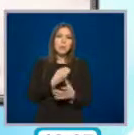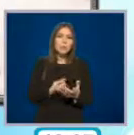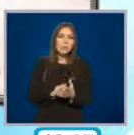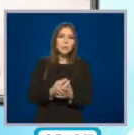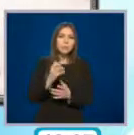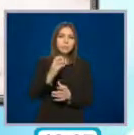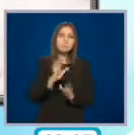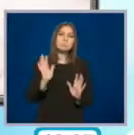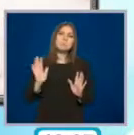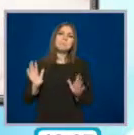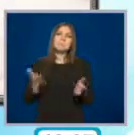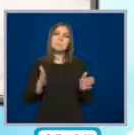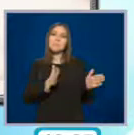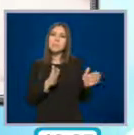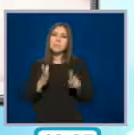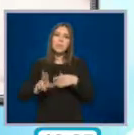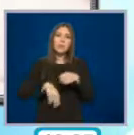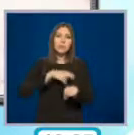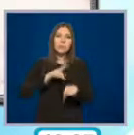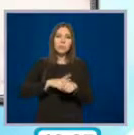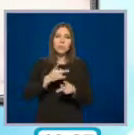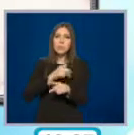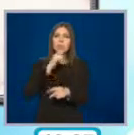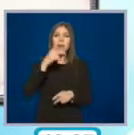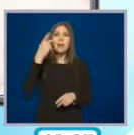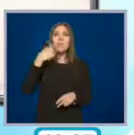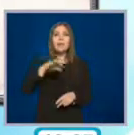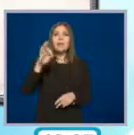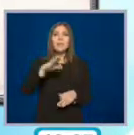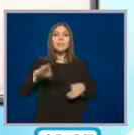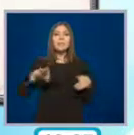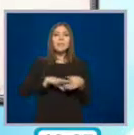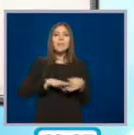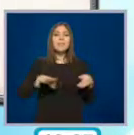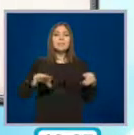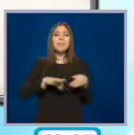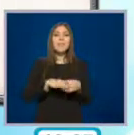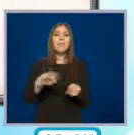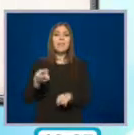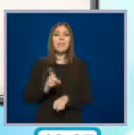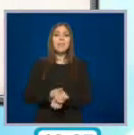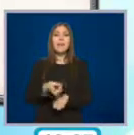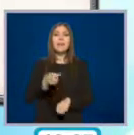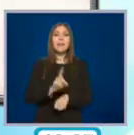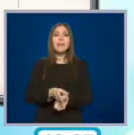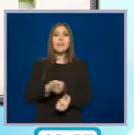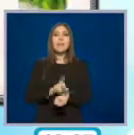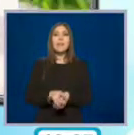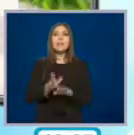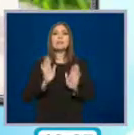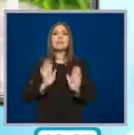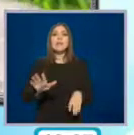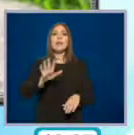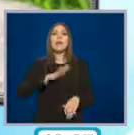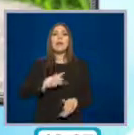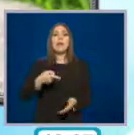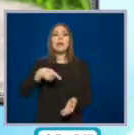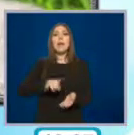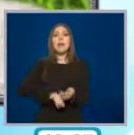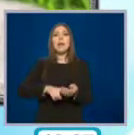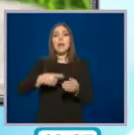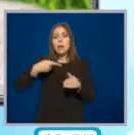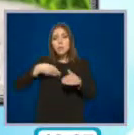en el promedio, no pasa nada. Pero si esto comienza a ser diario, significa que ya empieza a tener problemas serios